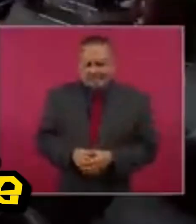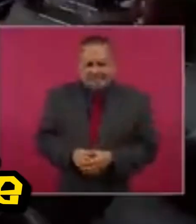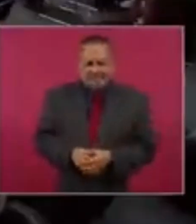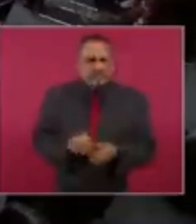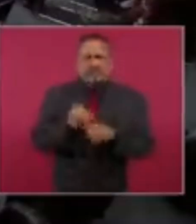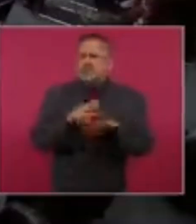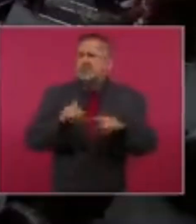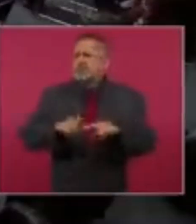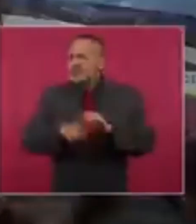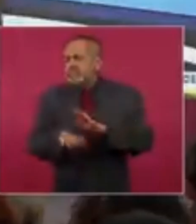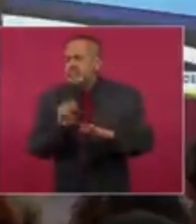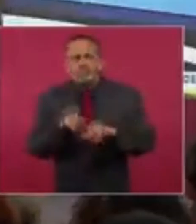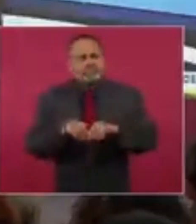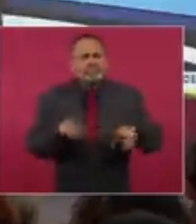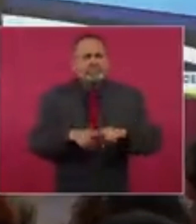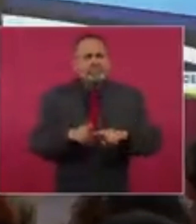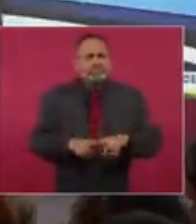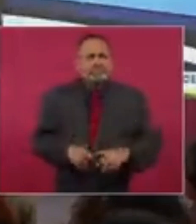informe